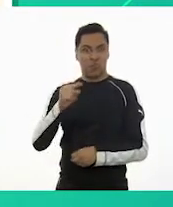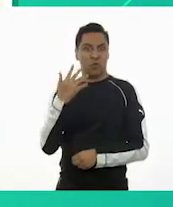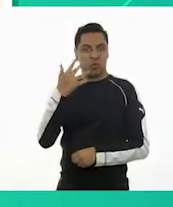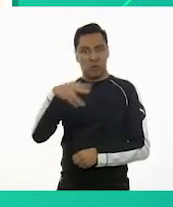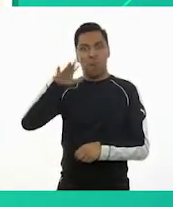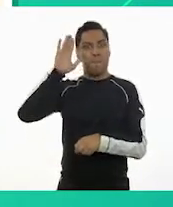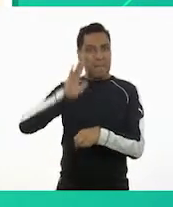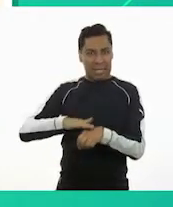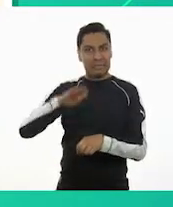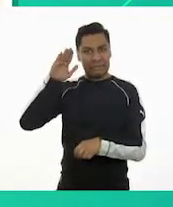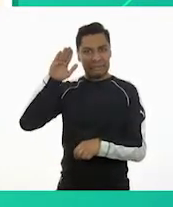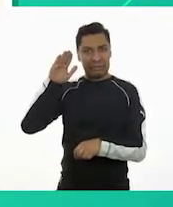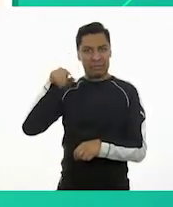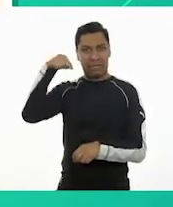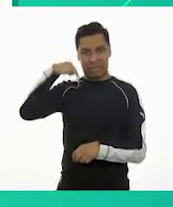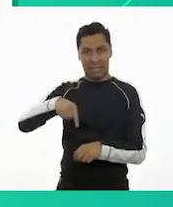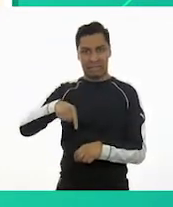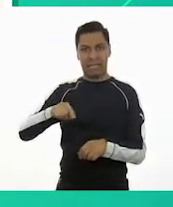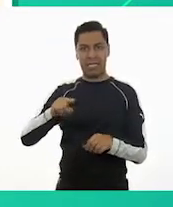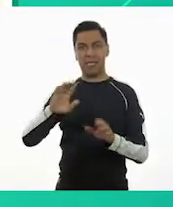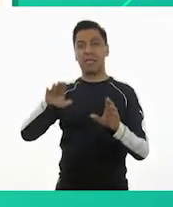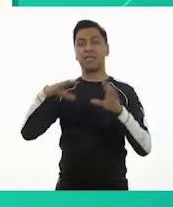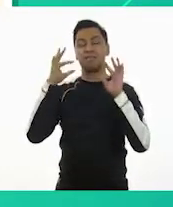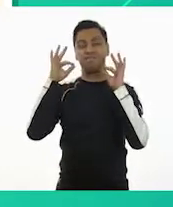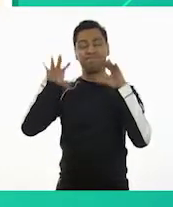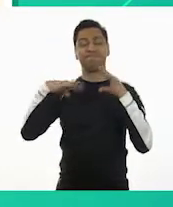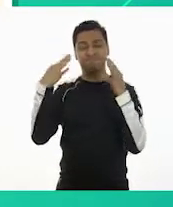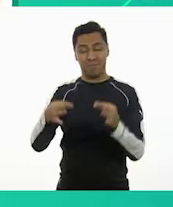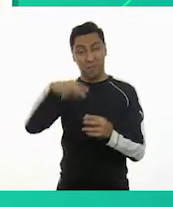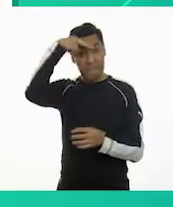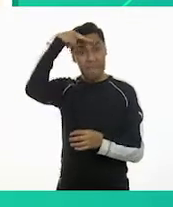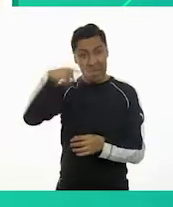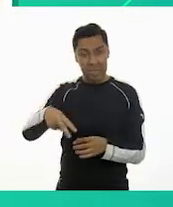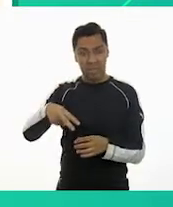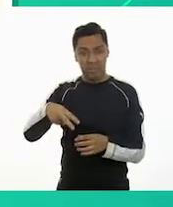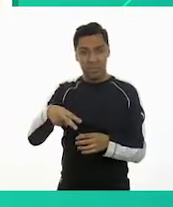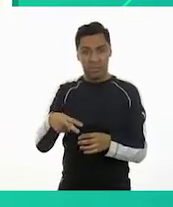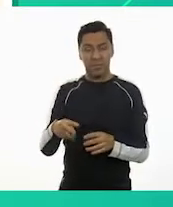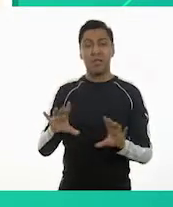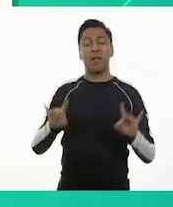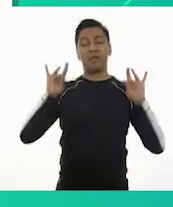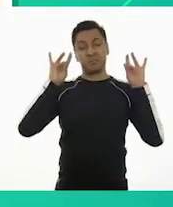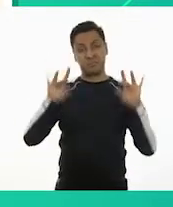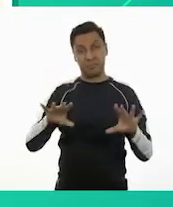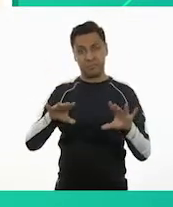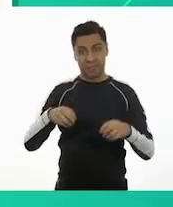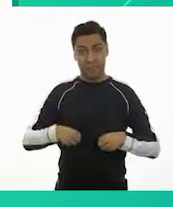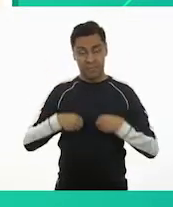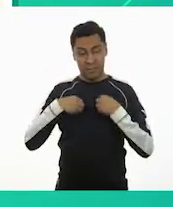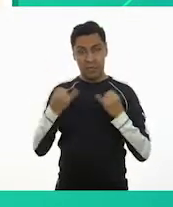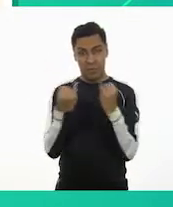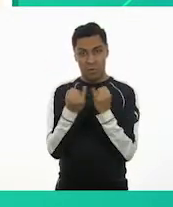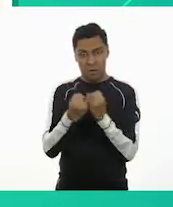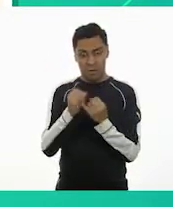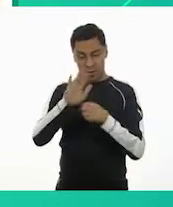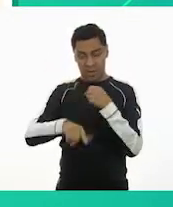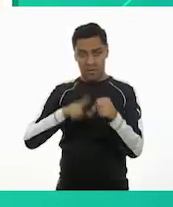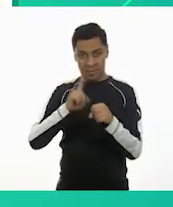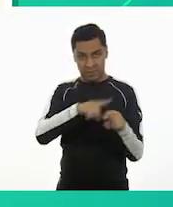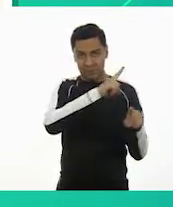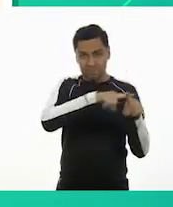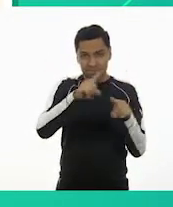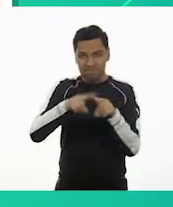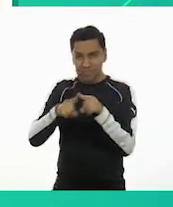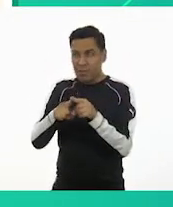México. Australia posee 880 especies de reptiles, que están señaladas en segmentos en color